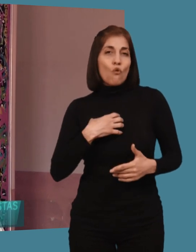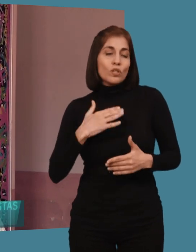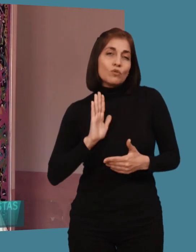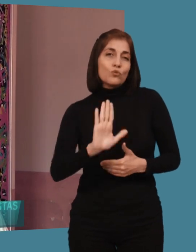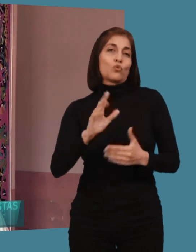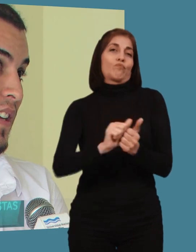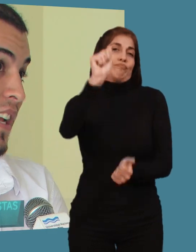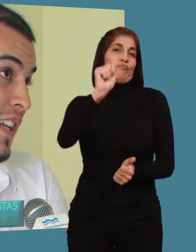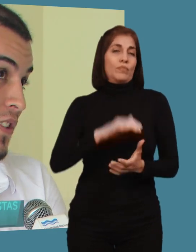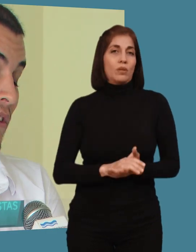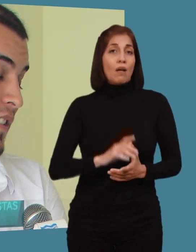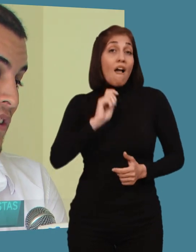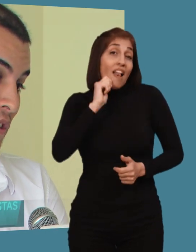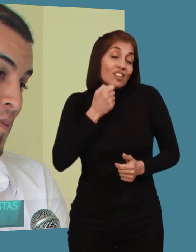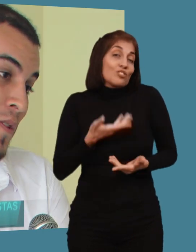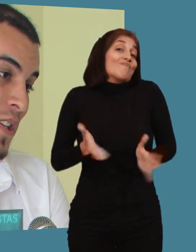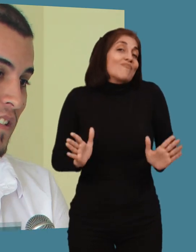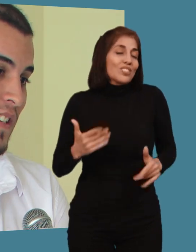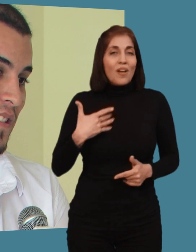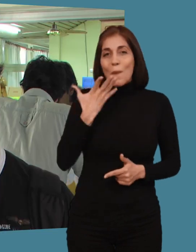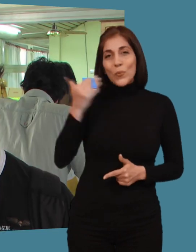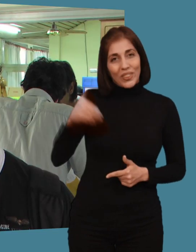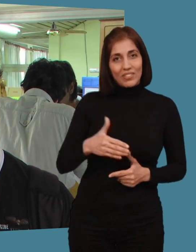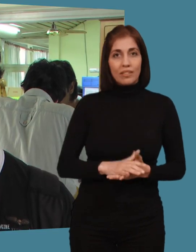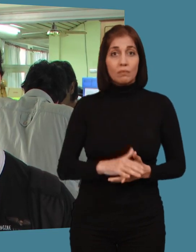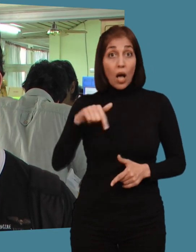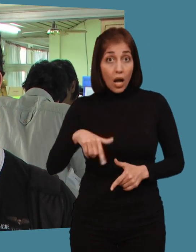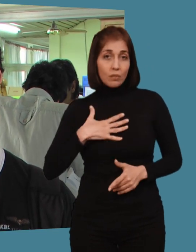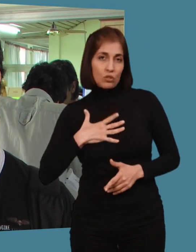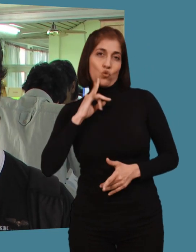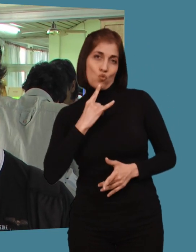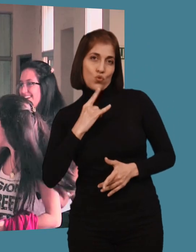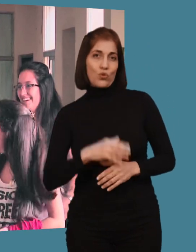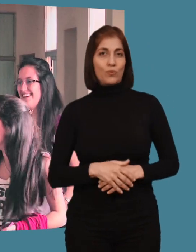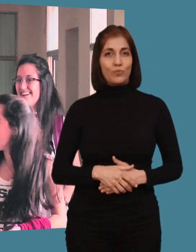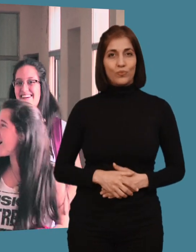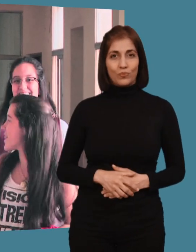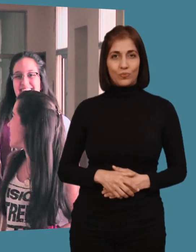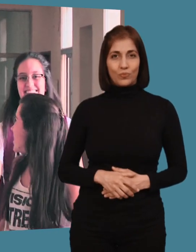a hacer lo que quiero. Es lindo, qué sé yo, a mí me gusta venir. Acá me siento más cómodo.